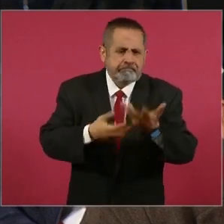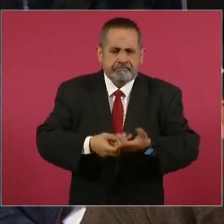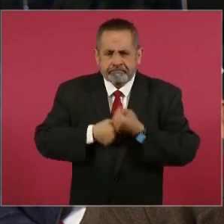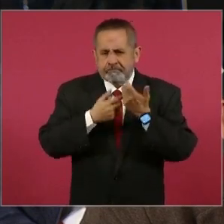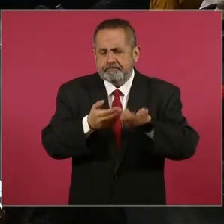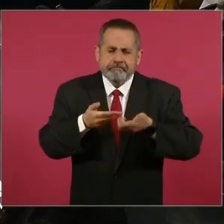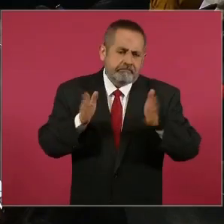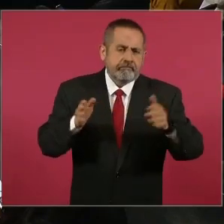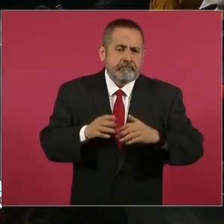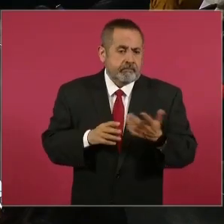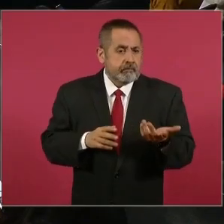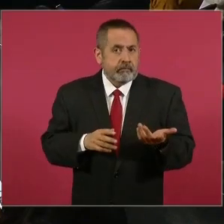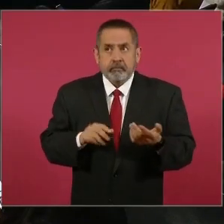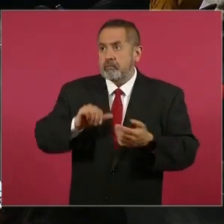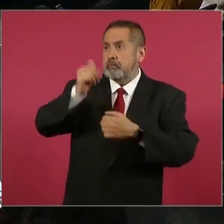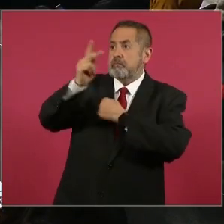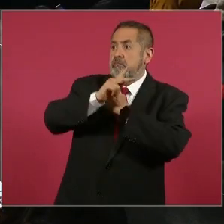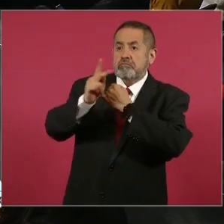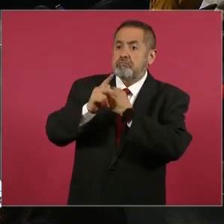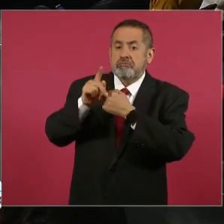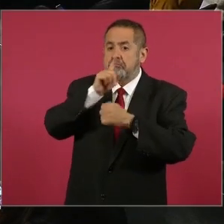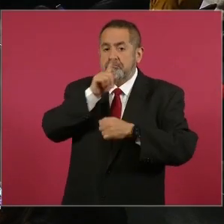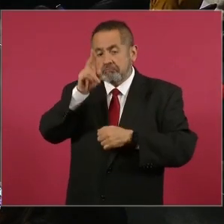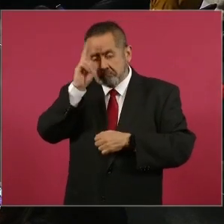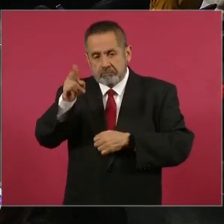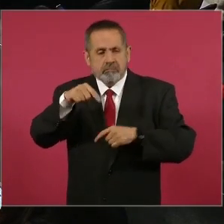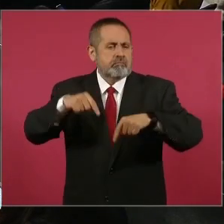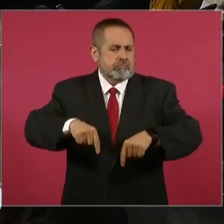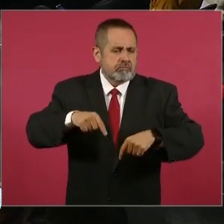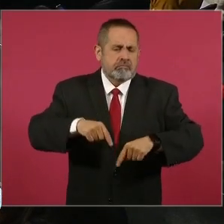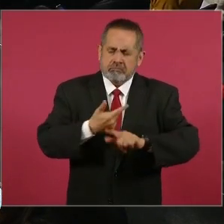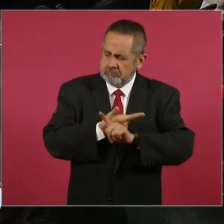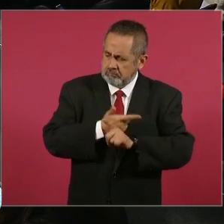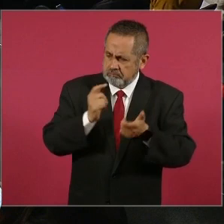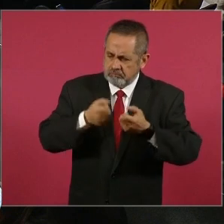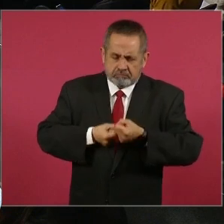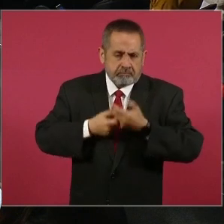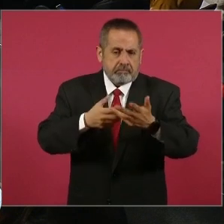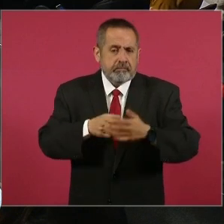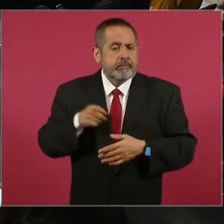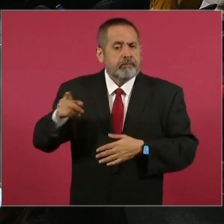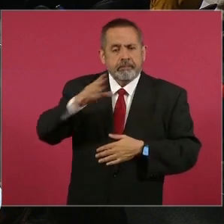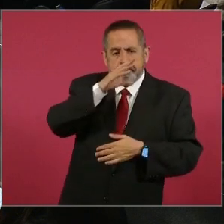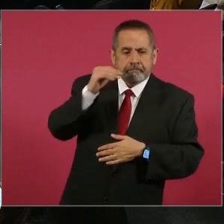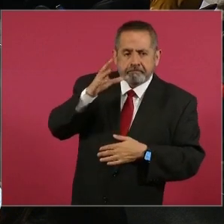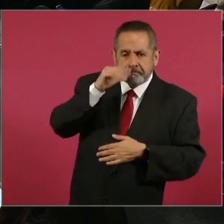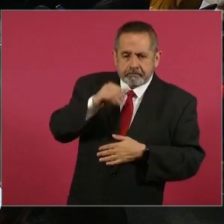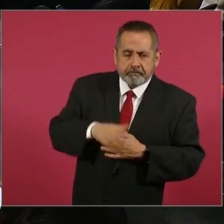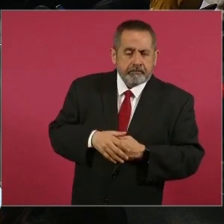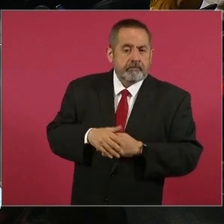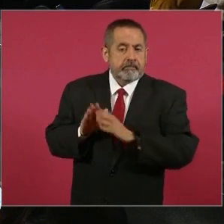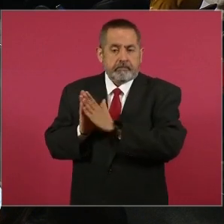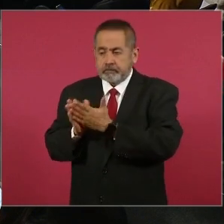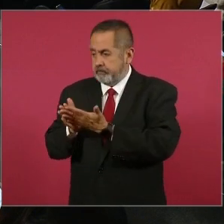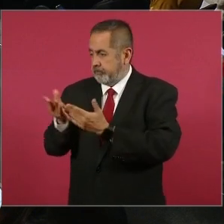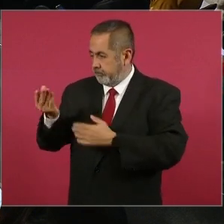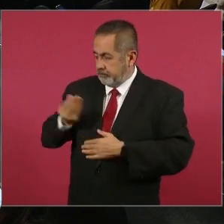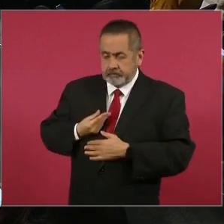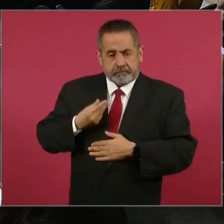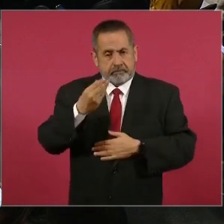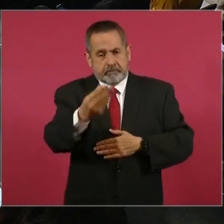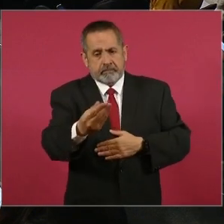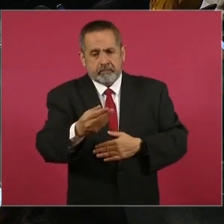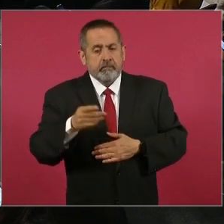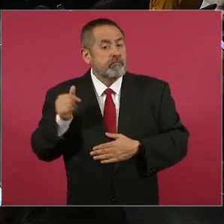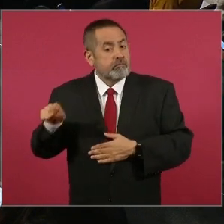pues en pocos países se puede hacer sobre todo en un país como es el de Cuba y le mandaron un libro presidente dicen que